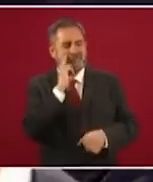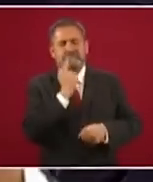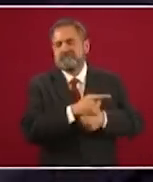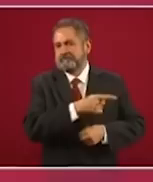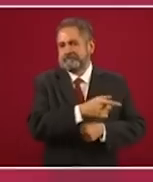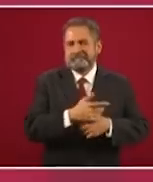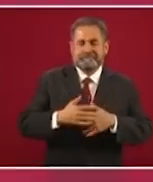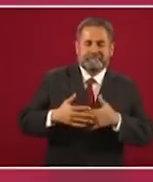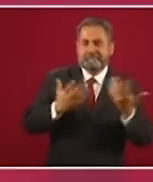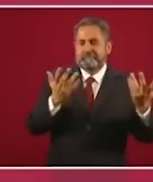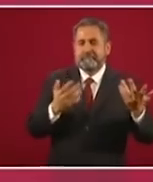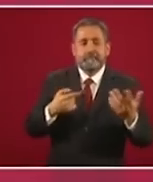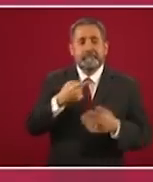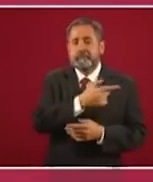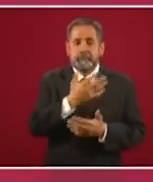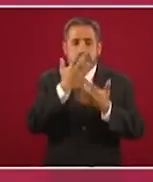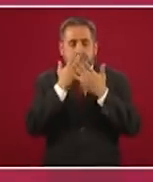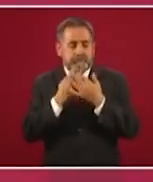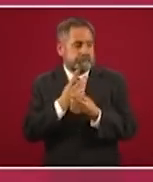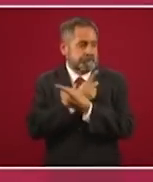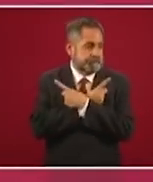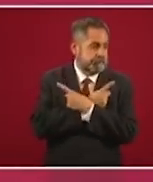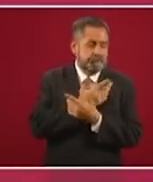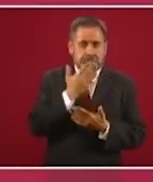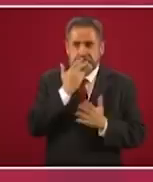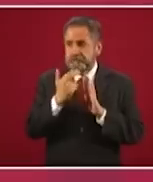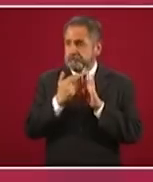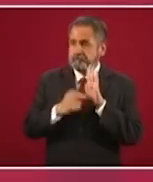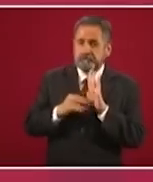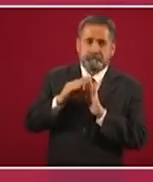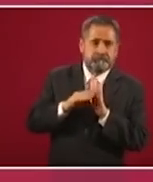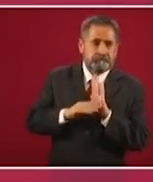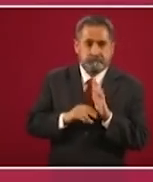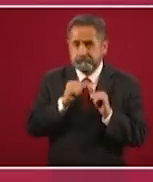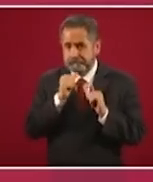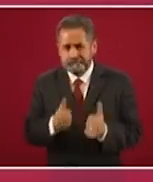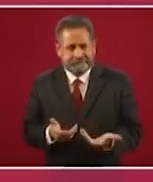Cuando no hay valores, cuando no hay principios. Entonces,